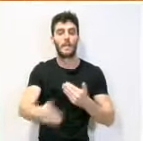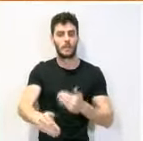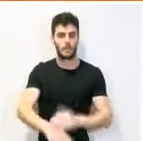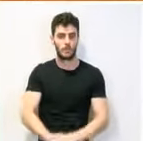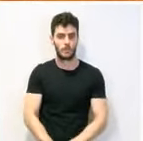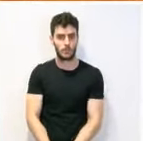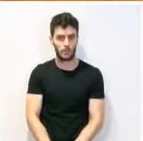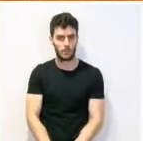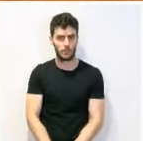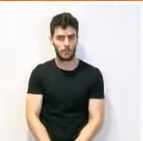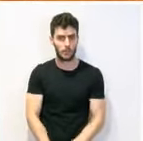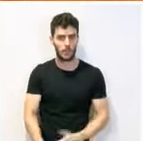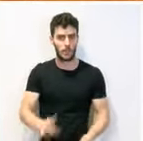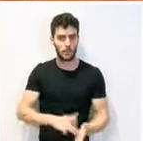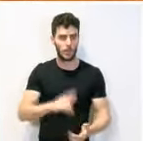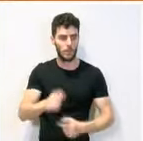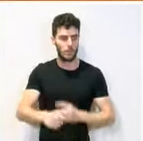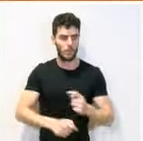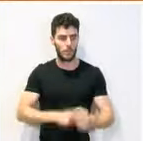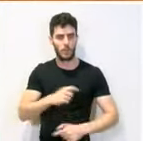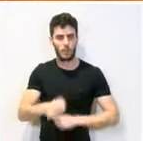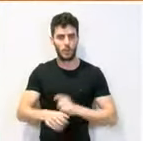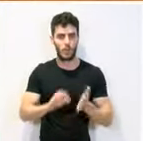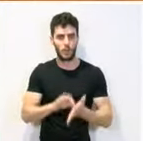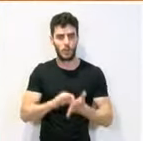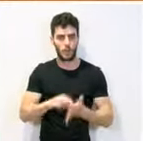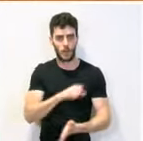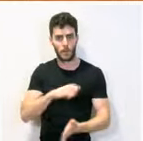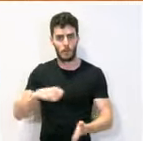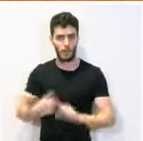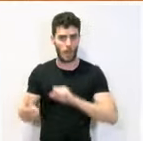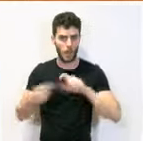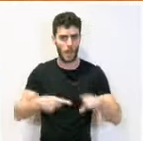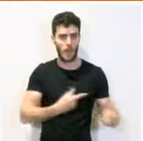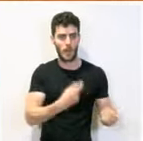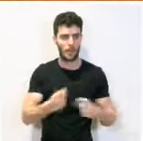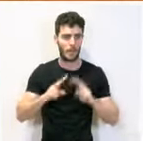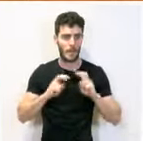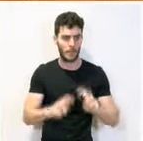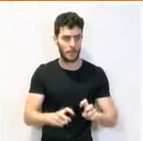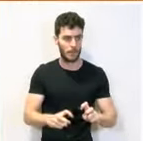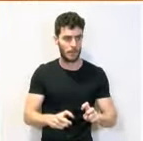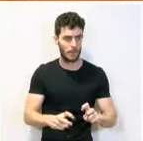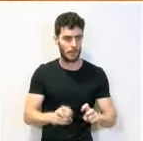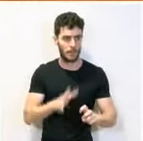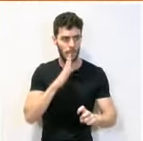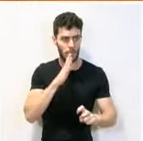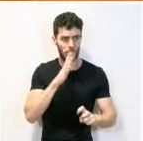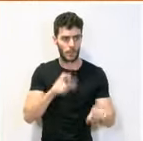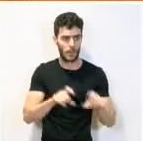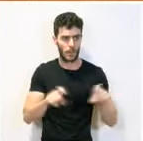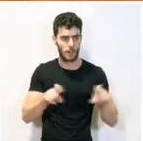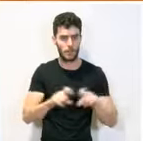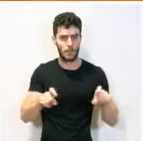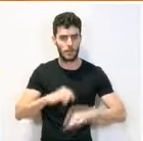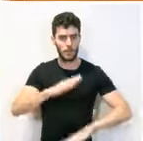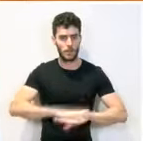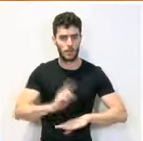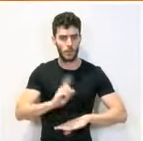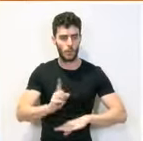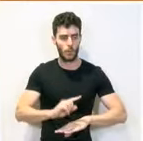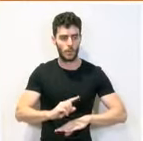cuando cada vez que se privatiza un servicio hay que estar investigando porque las empresas no cumplen